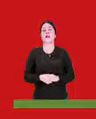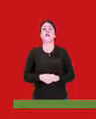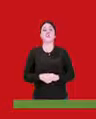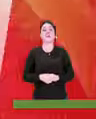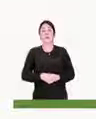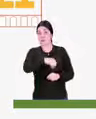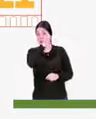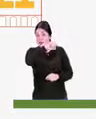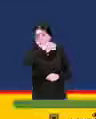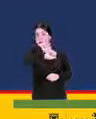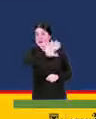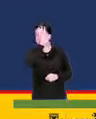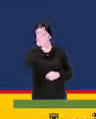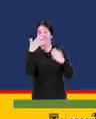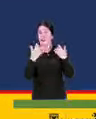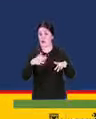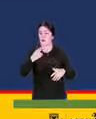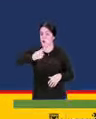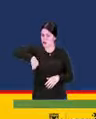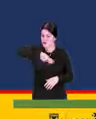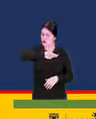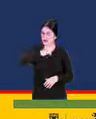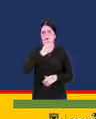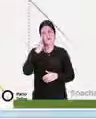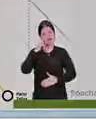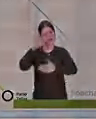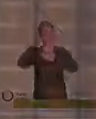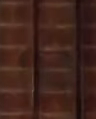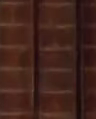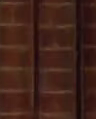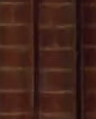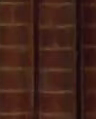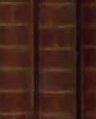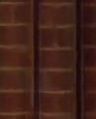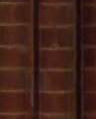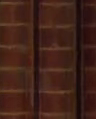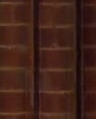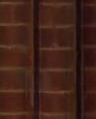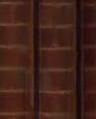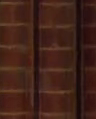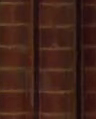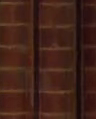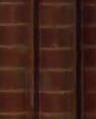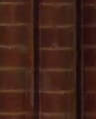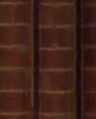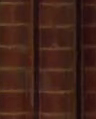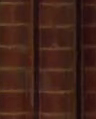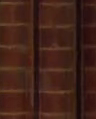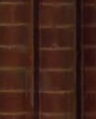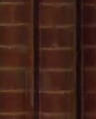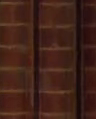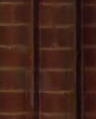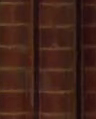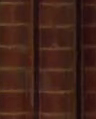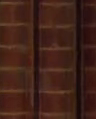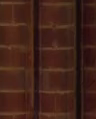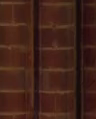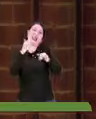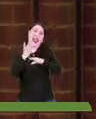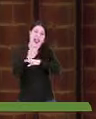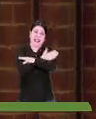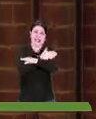Efectivamente, sí. Aquí hay un compromiso de la administración distrital. Al analizar la primera línea del metro, cómo estaba concebida,